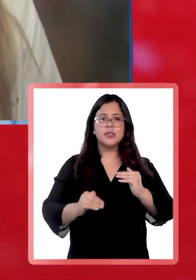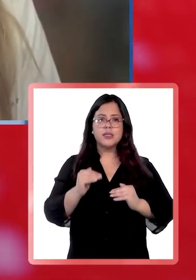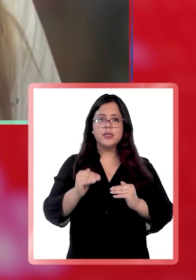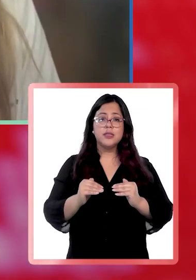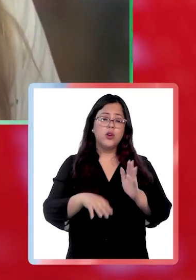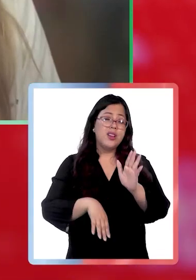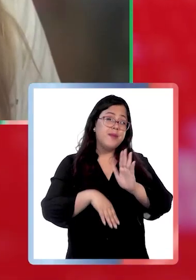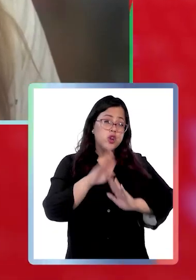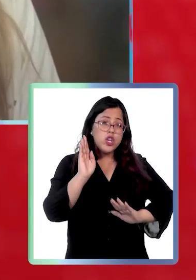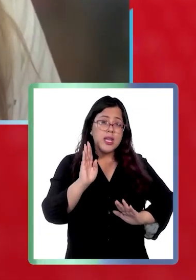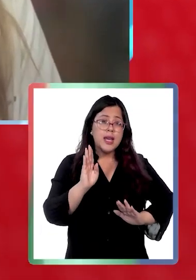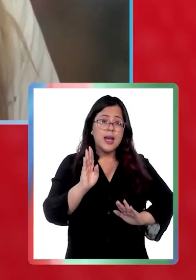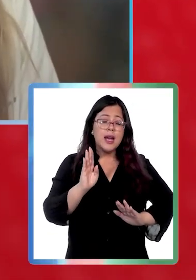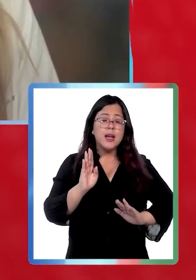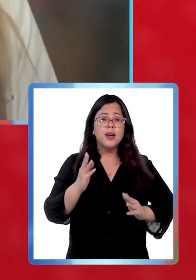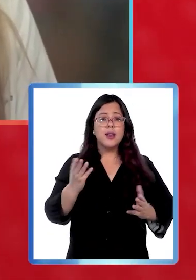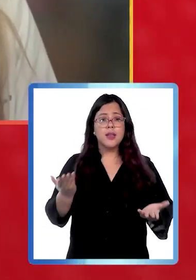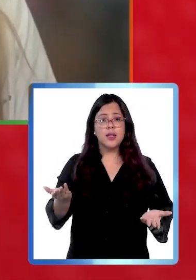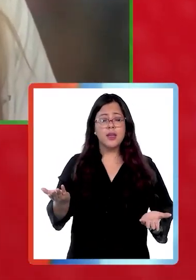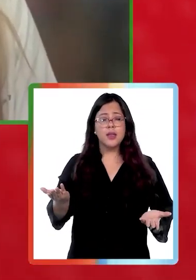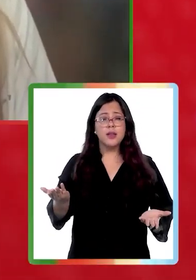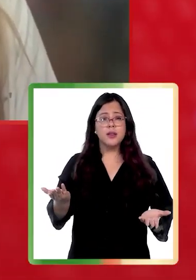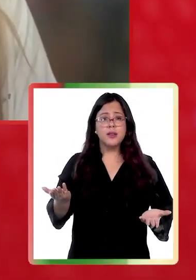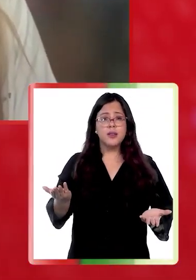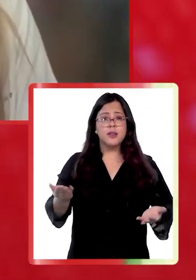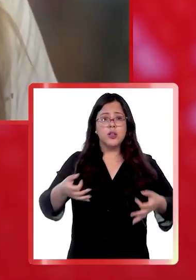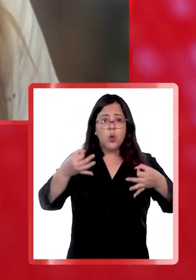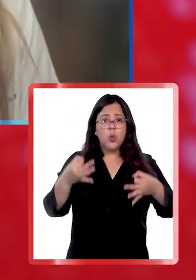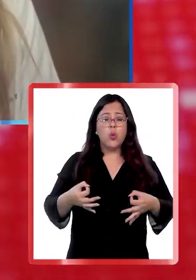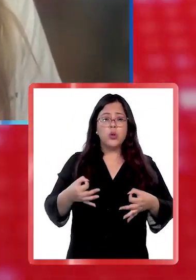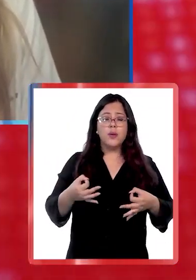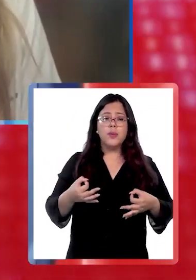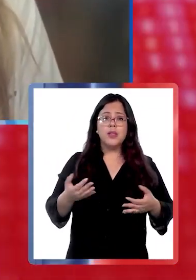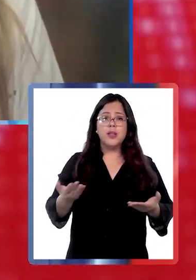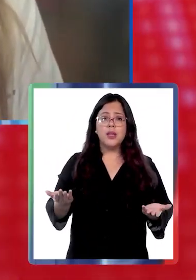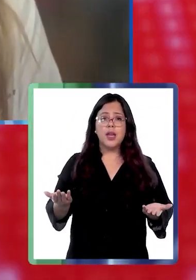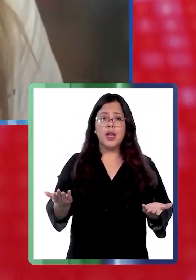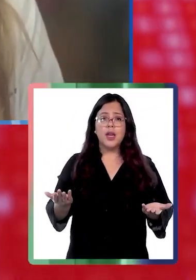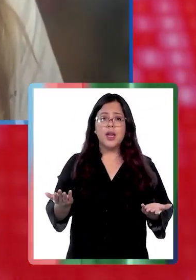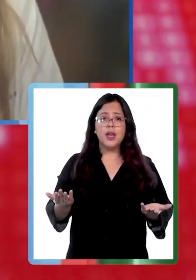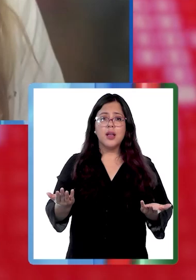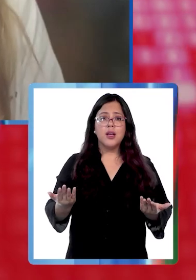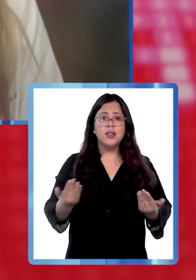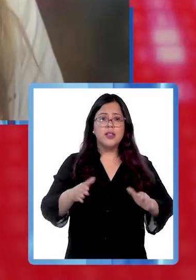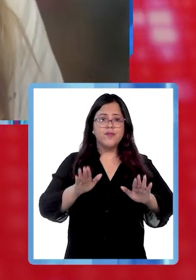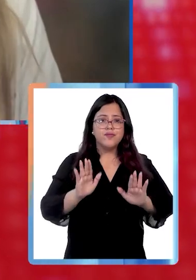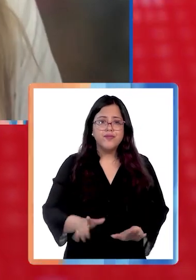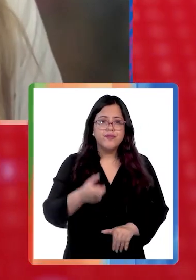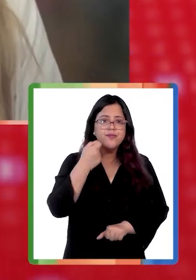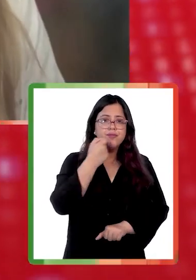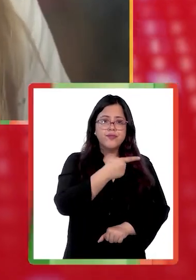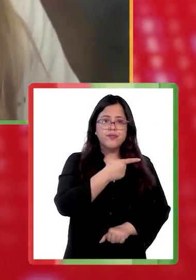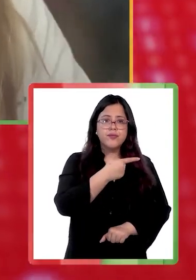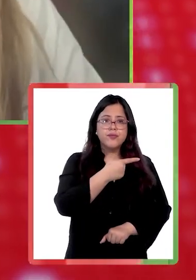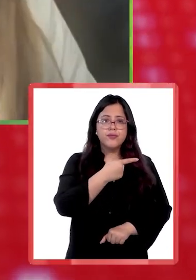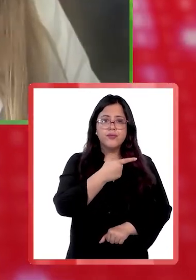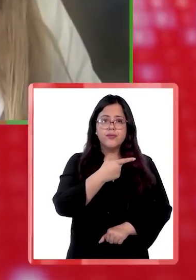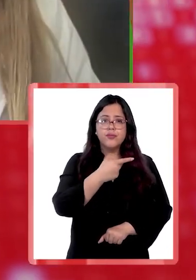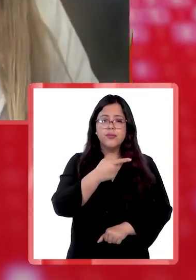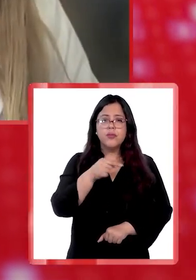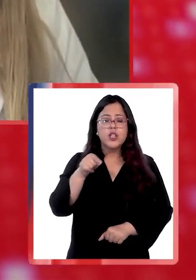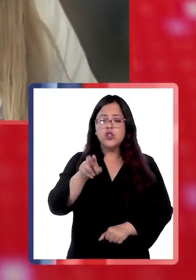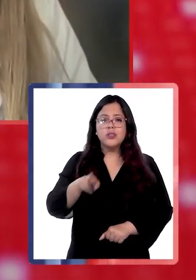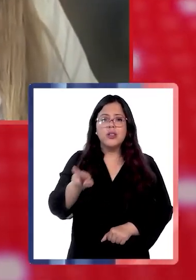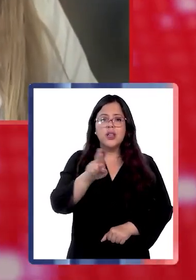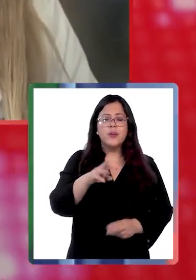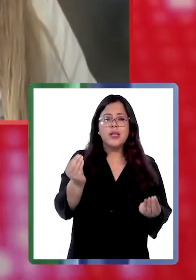Y eso muchas veces, o la gran mayoría de las veces, es lo que hace que se frene finalmente la denuncia y